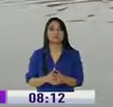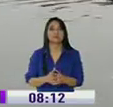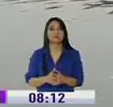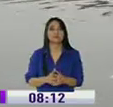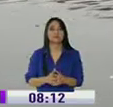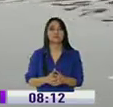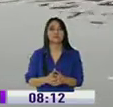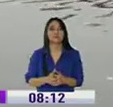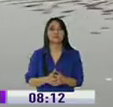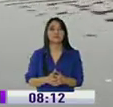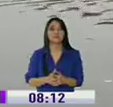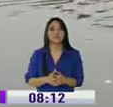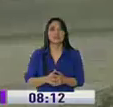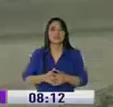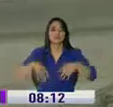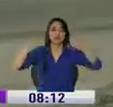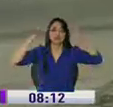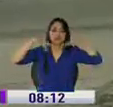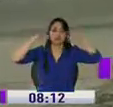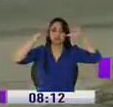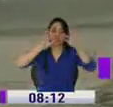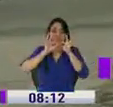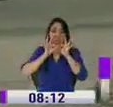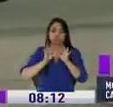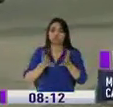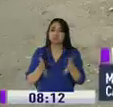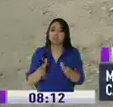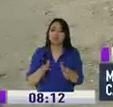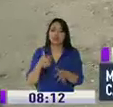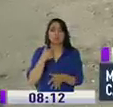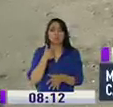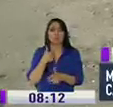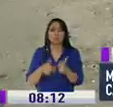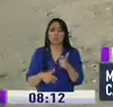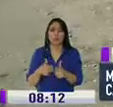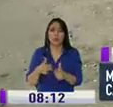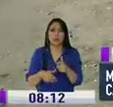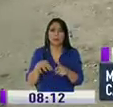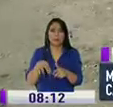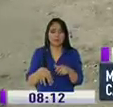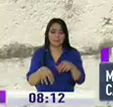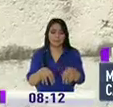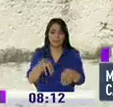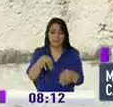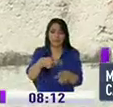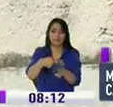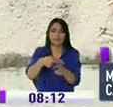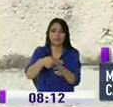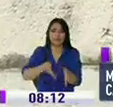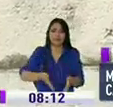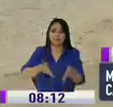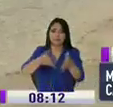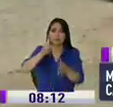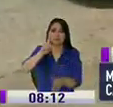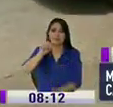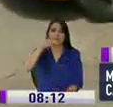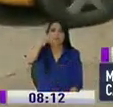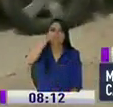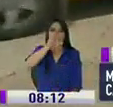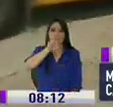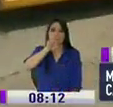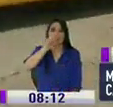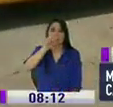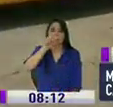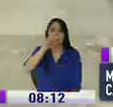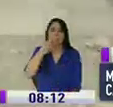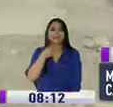Las fuertes lluvias y la falta de mantenimiento han ocasionado que se formen varios baches en la calle Fernando Daquilema, que perjudican a la movilidad